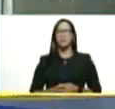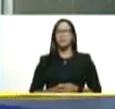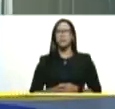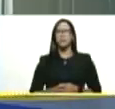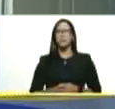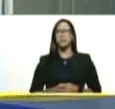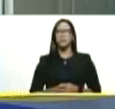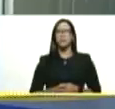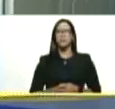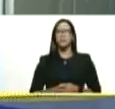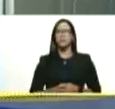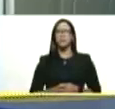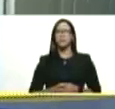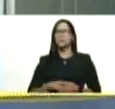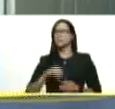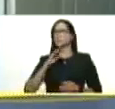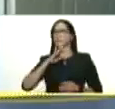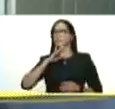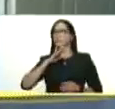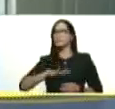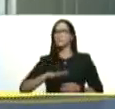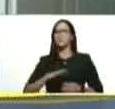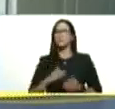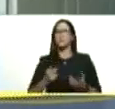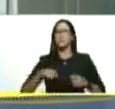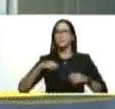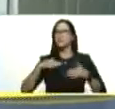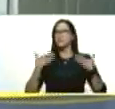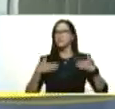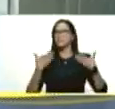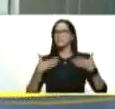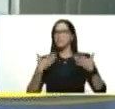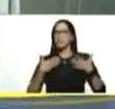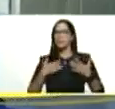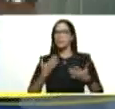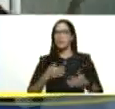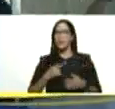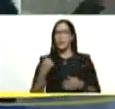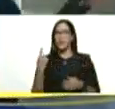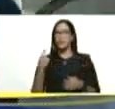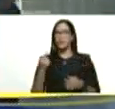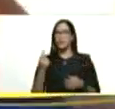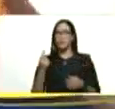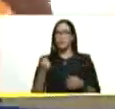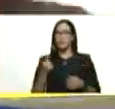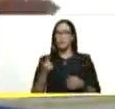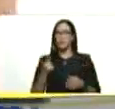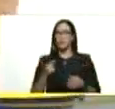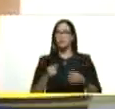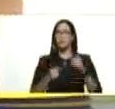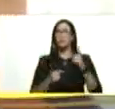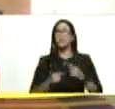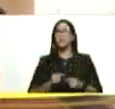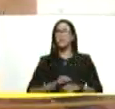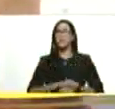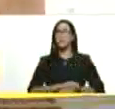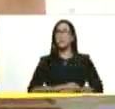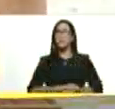decir que estamos celebrando, pero que hace 7 años nuestro pueblo sufría, era